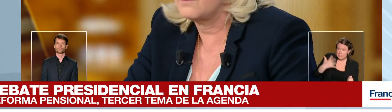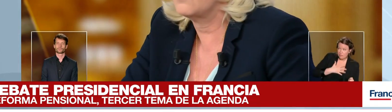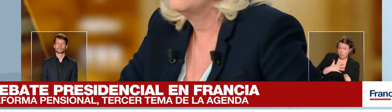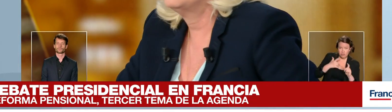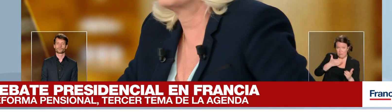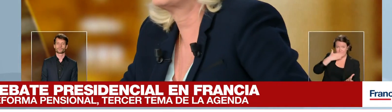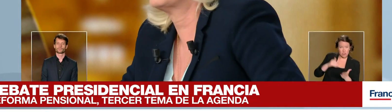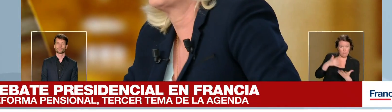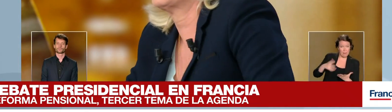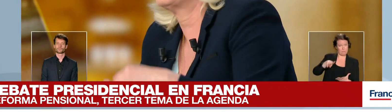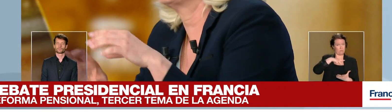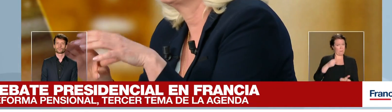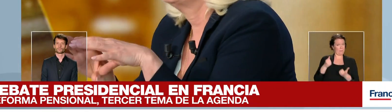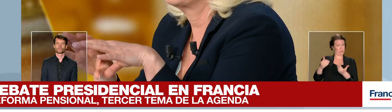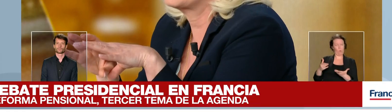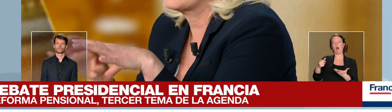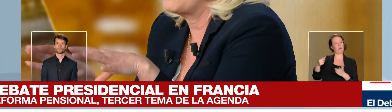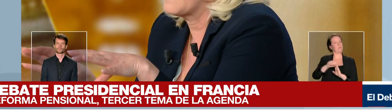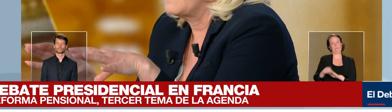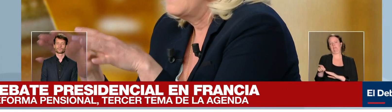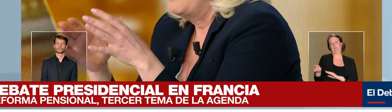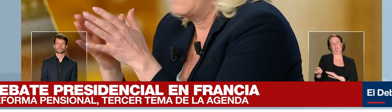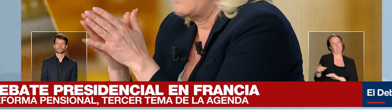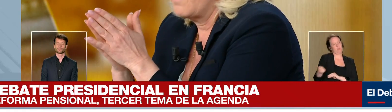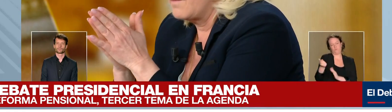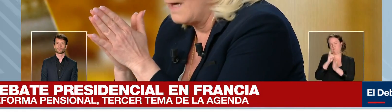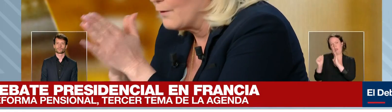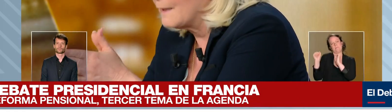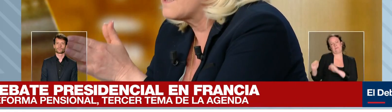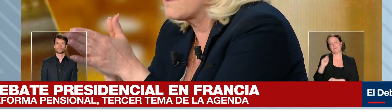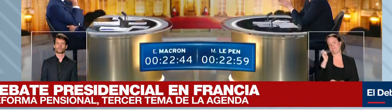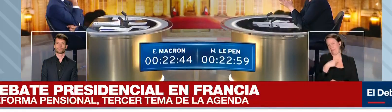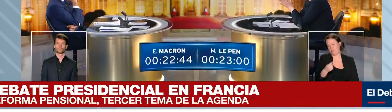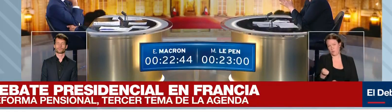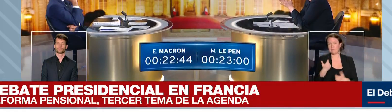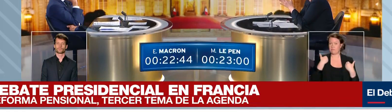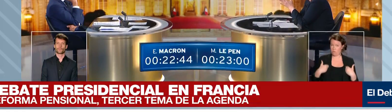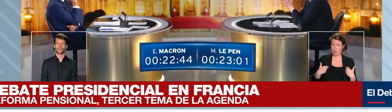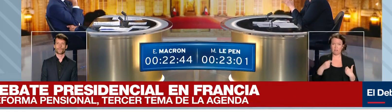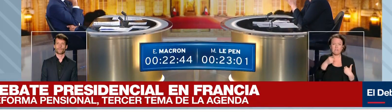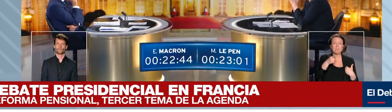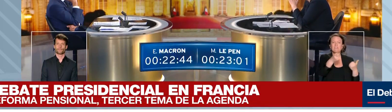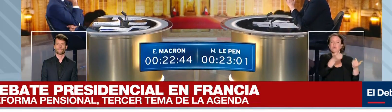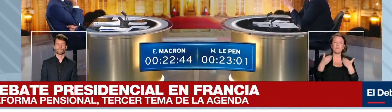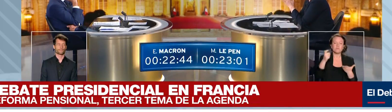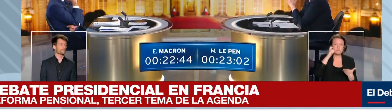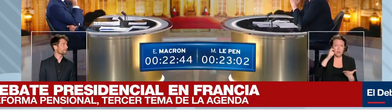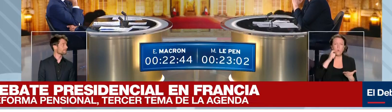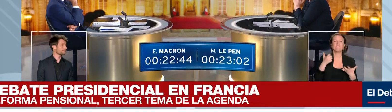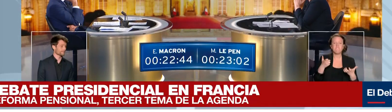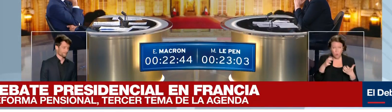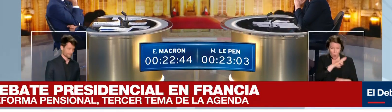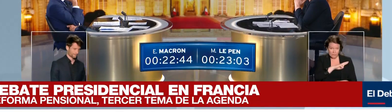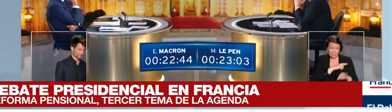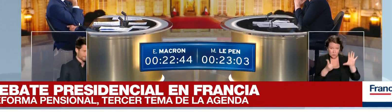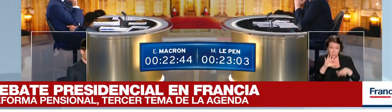le es más ventajoso, por supuesto que el sistema de carrera larga será el que se aplique. Pero la jubilación a los 65